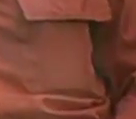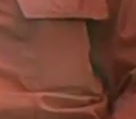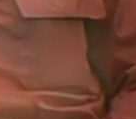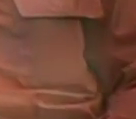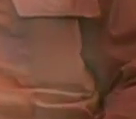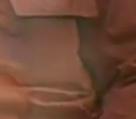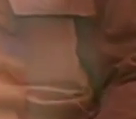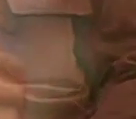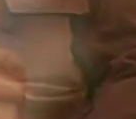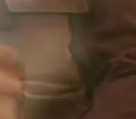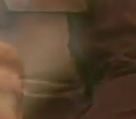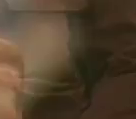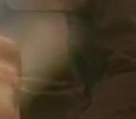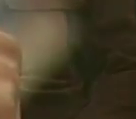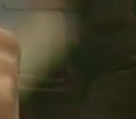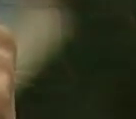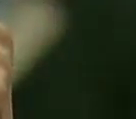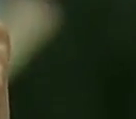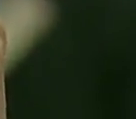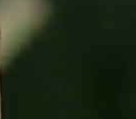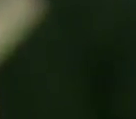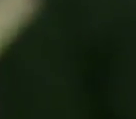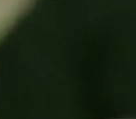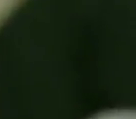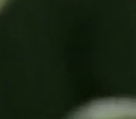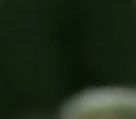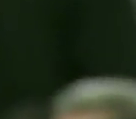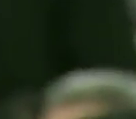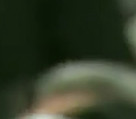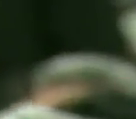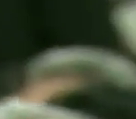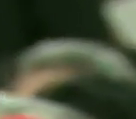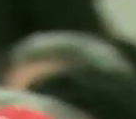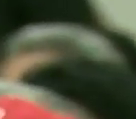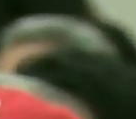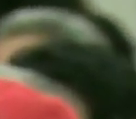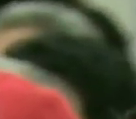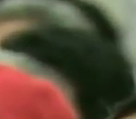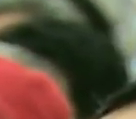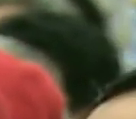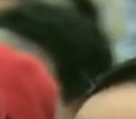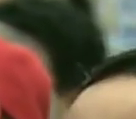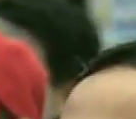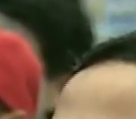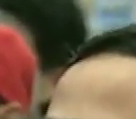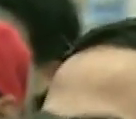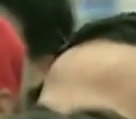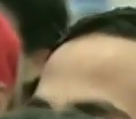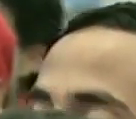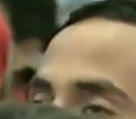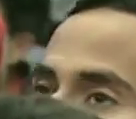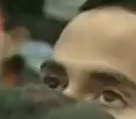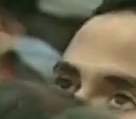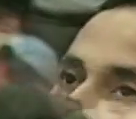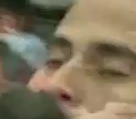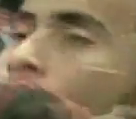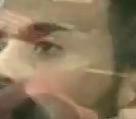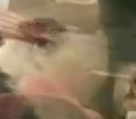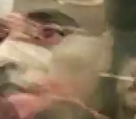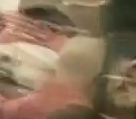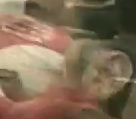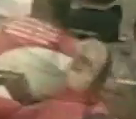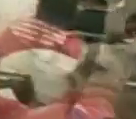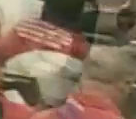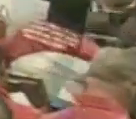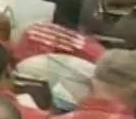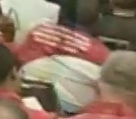cada vez más trabajadora con una agenda que exprese al país de verdad siempre miremos el país